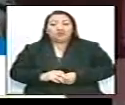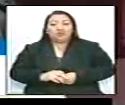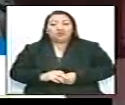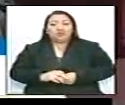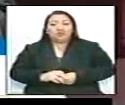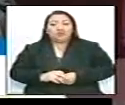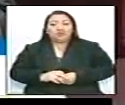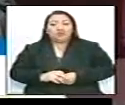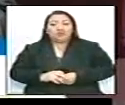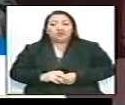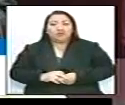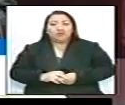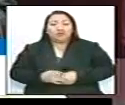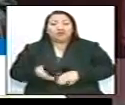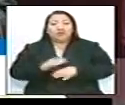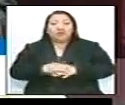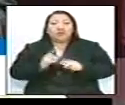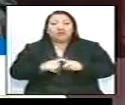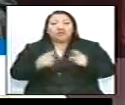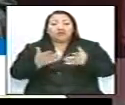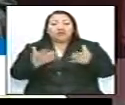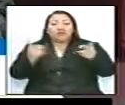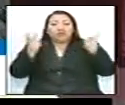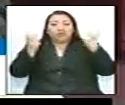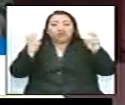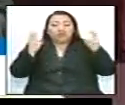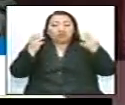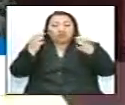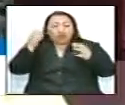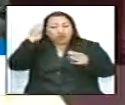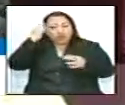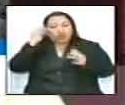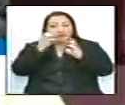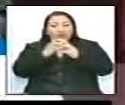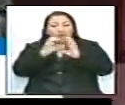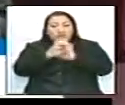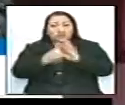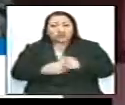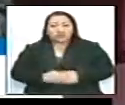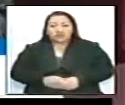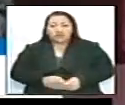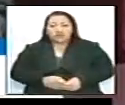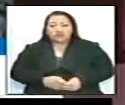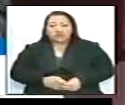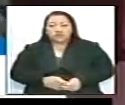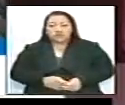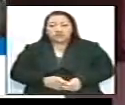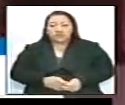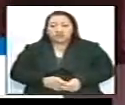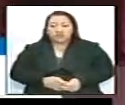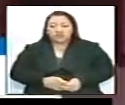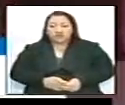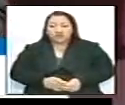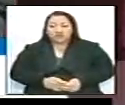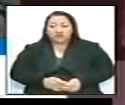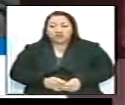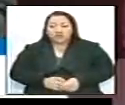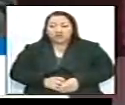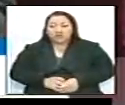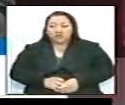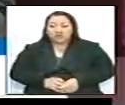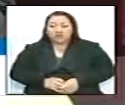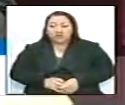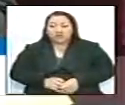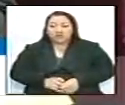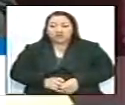de esa decisión política. Porque si este tema lo resolvieran los constitucionalistas, ya pues esto